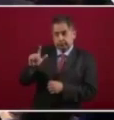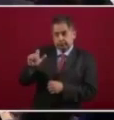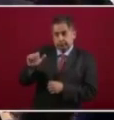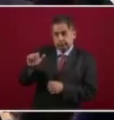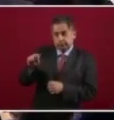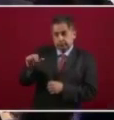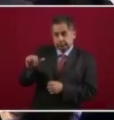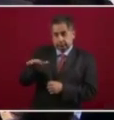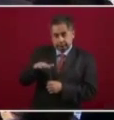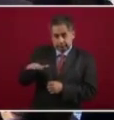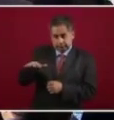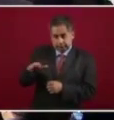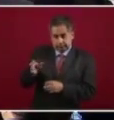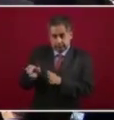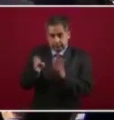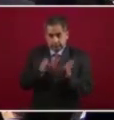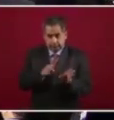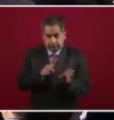Esto,